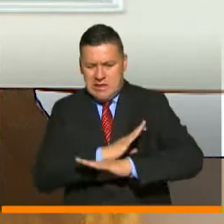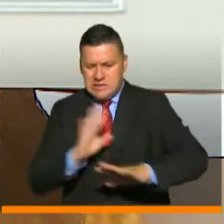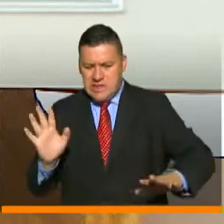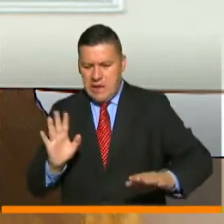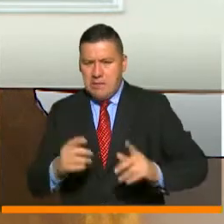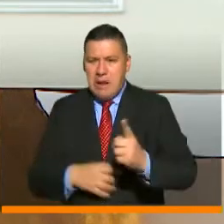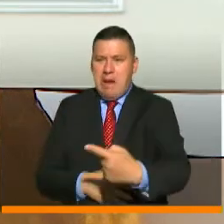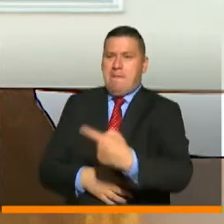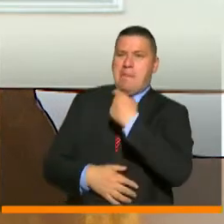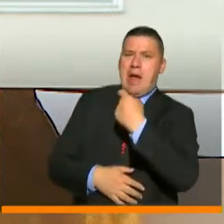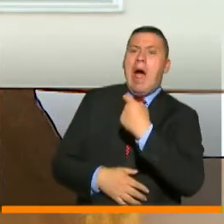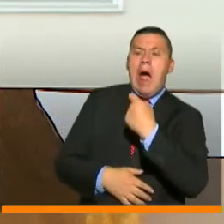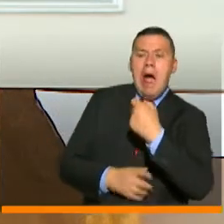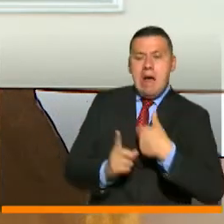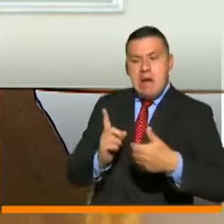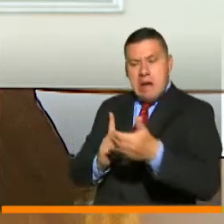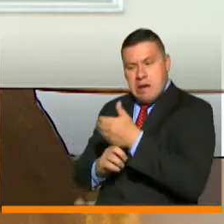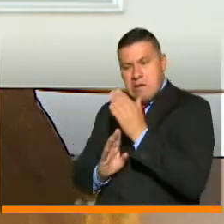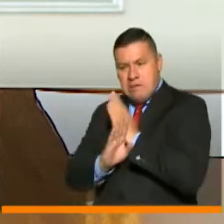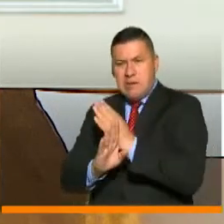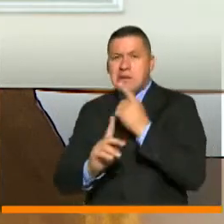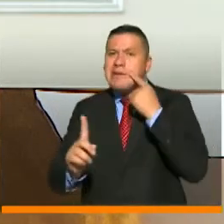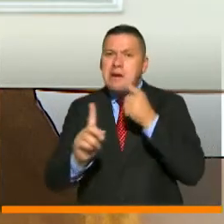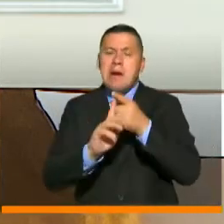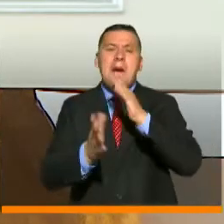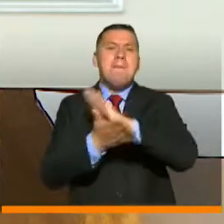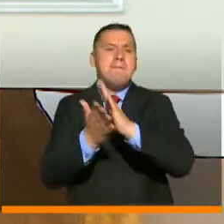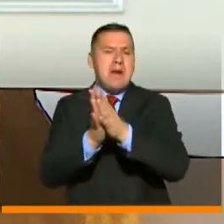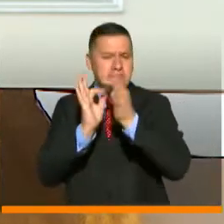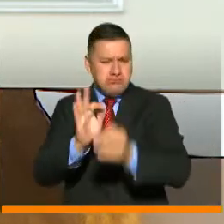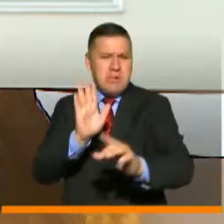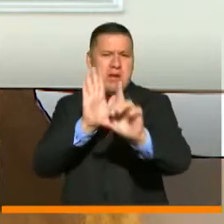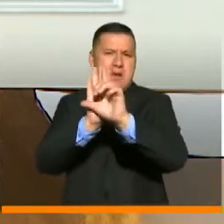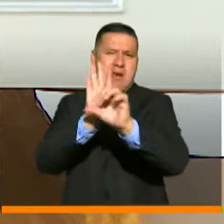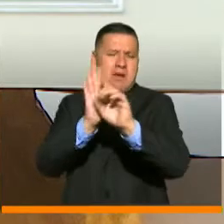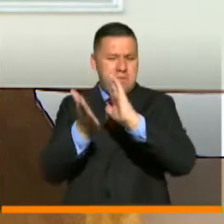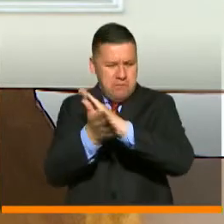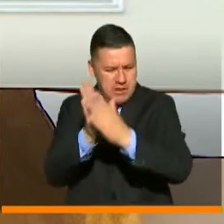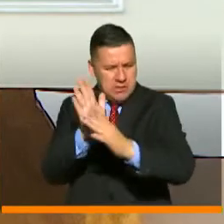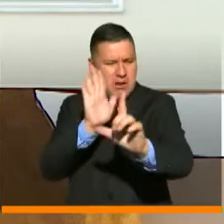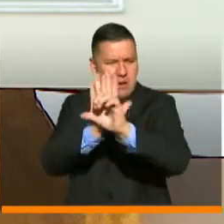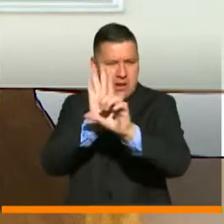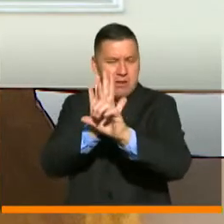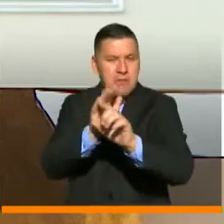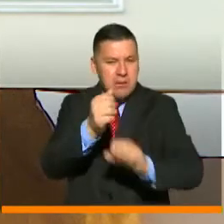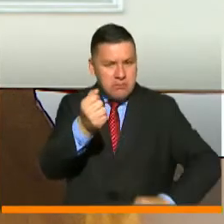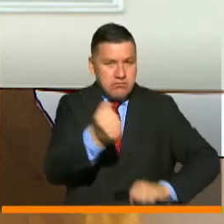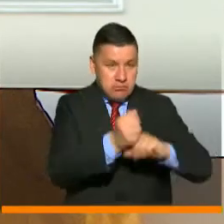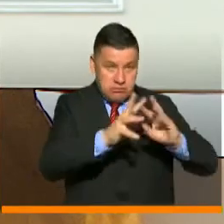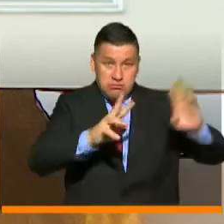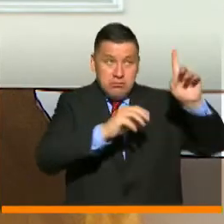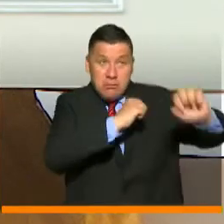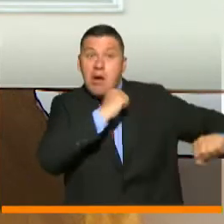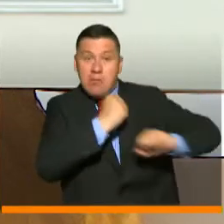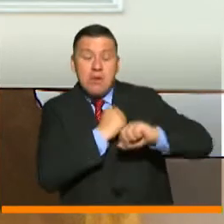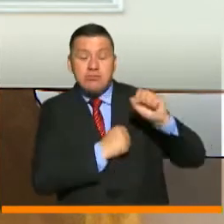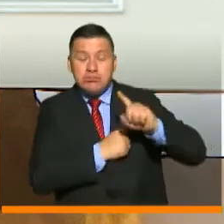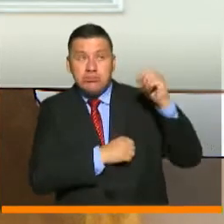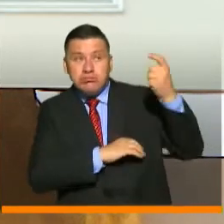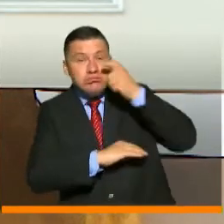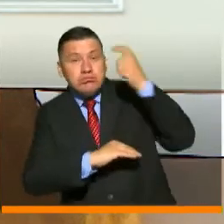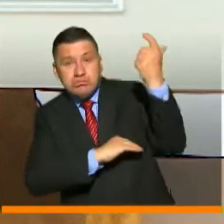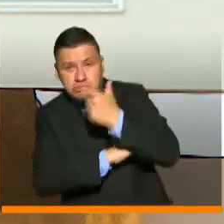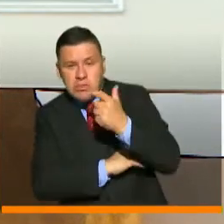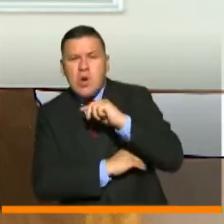reincorporación esta política de paz con legalidad que cuenta con el respaldo y el acompañamiento de naciones unidas- y dentro de